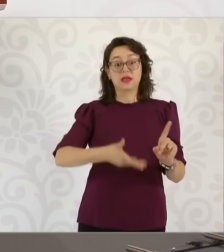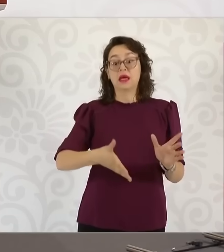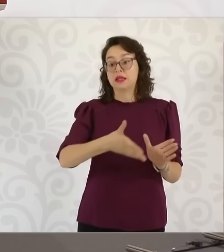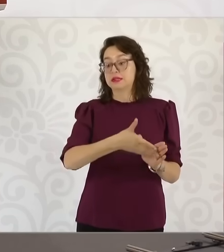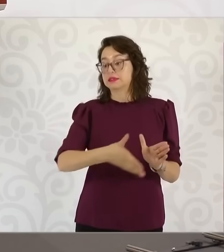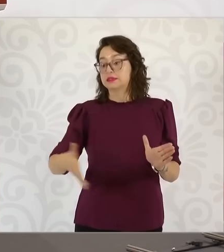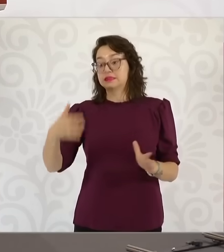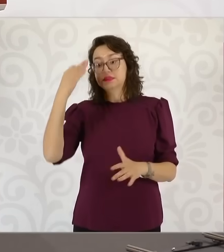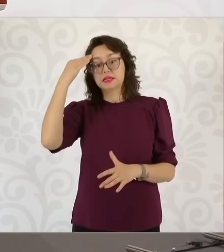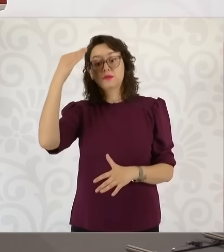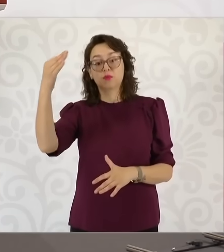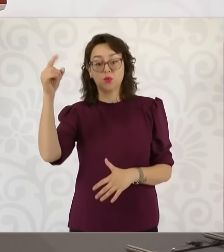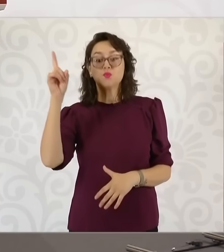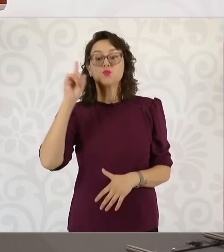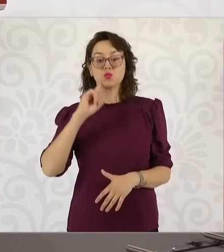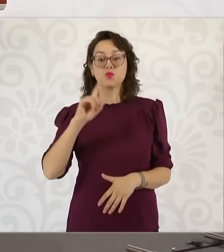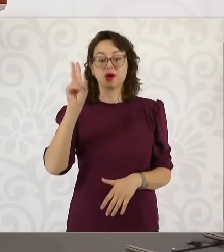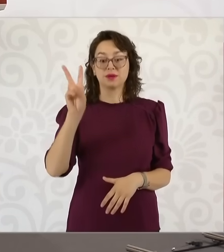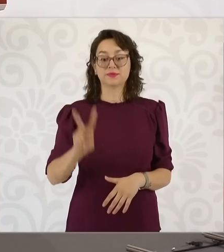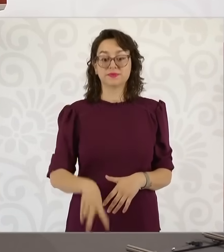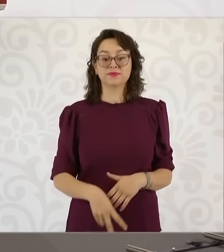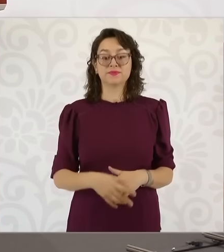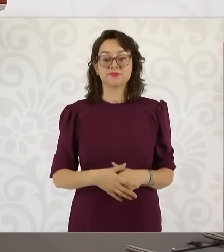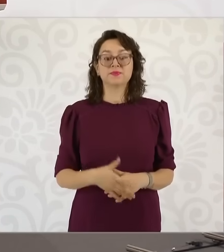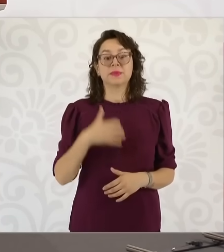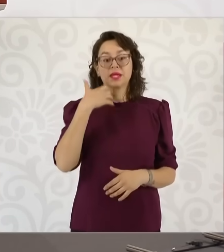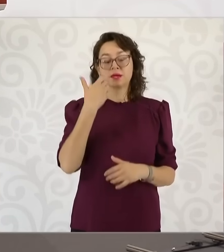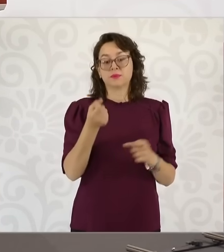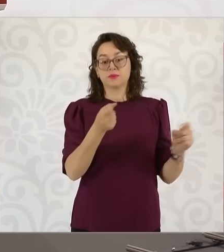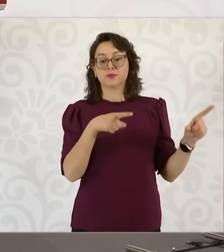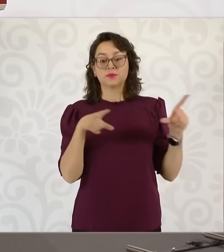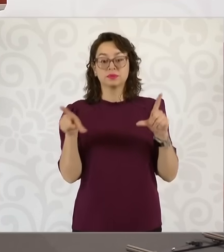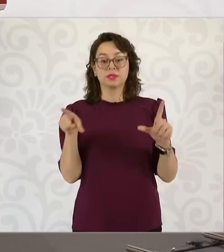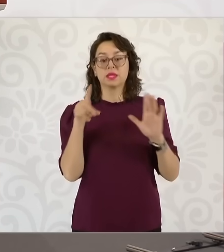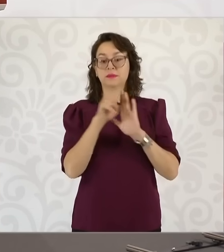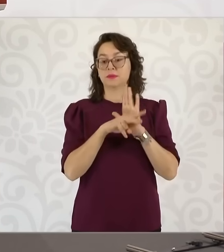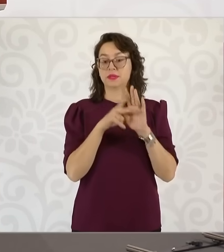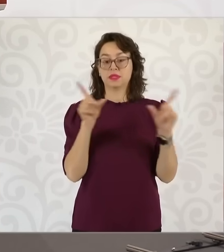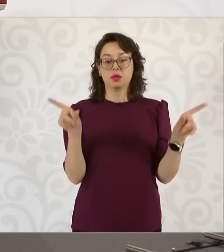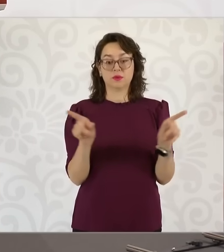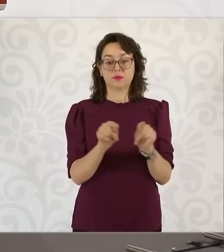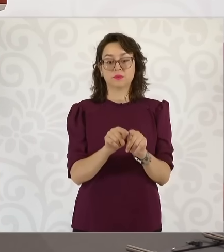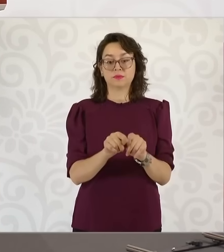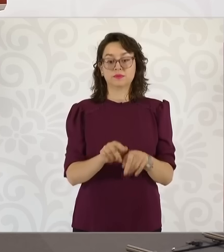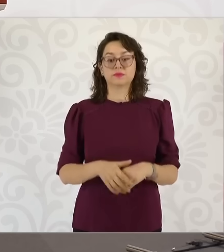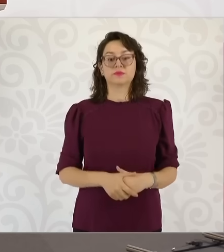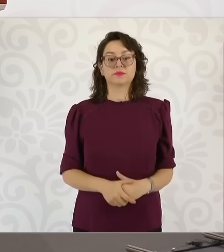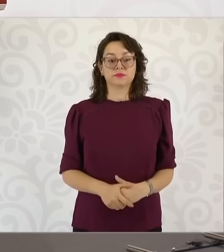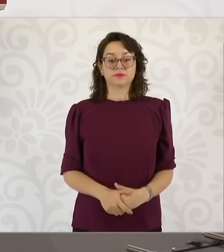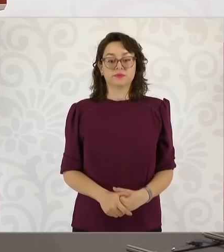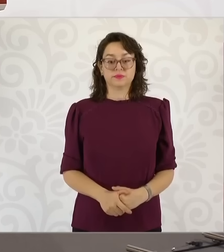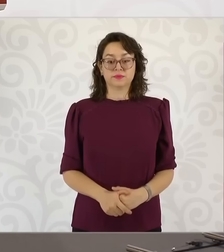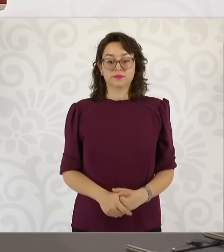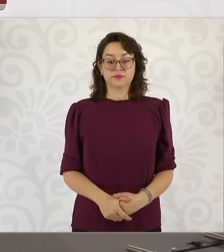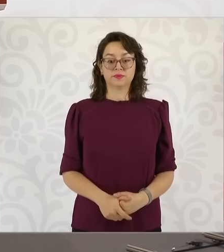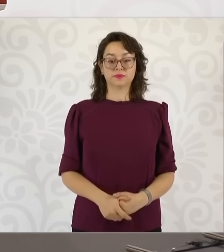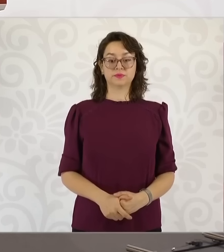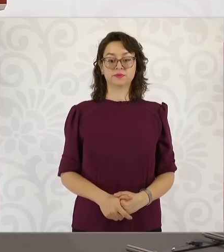mujeres. Sí, tenemos una pequeña capsulita para concluir, si la ponemos.